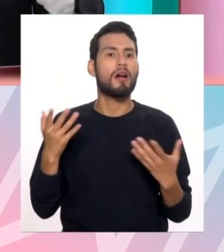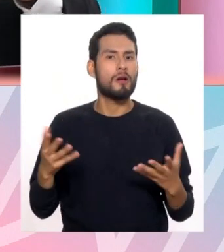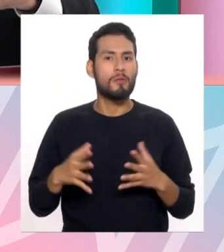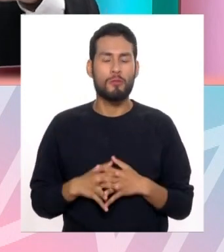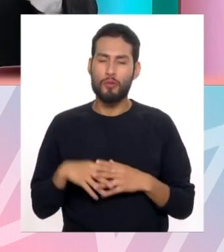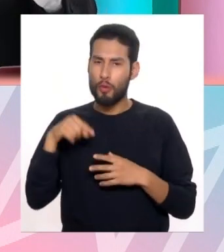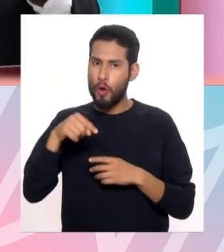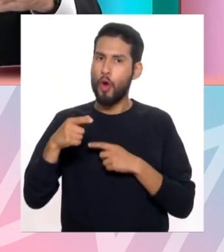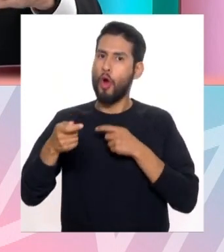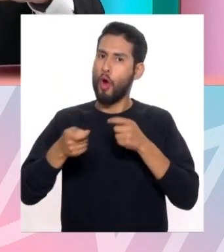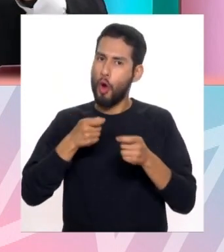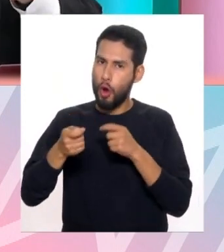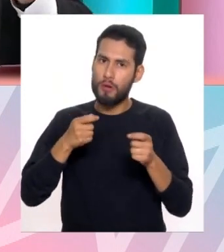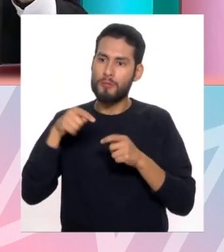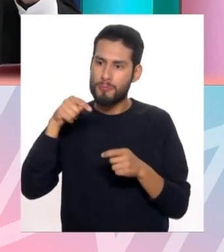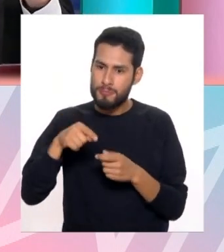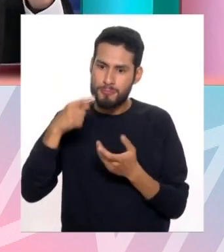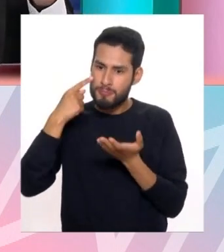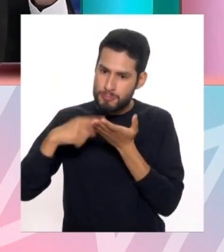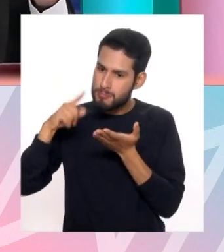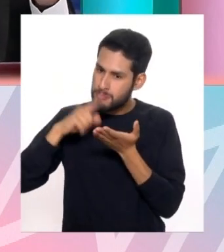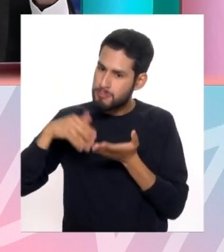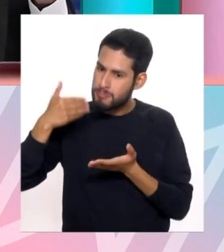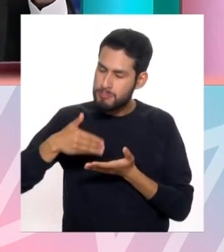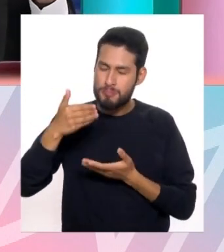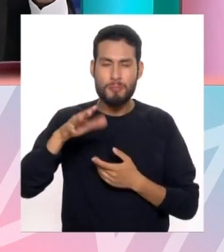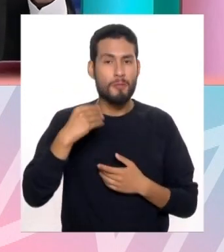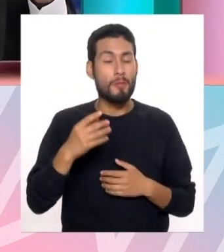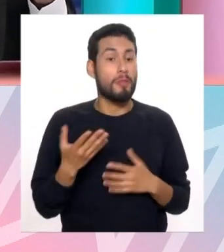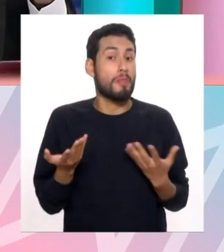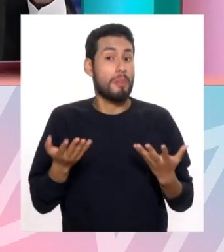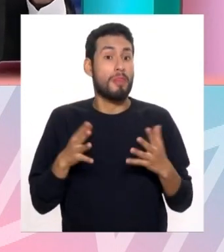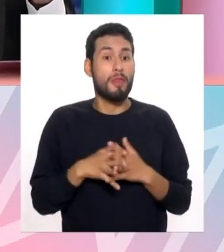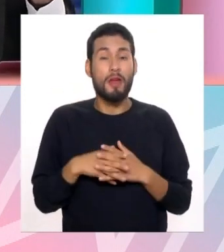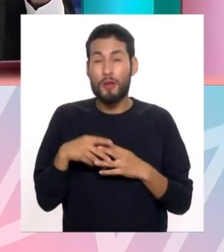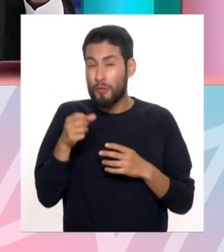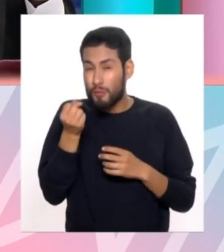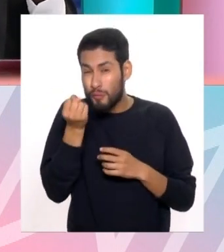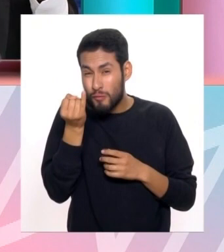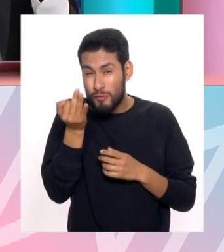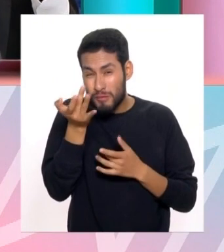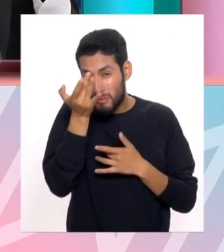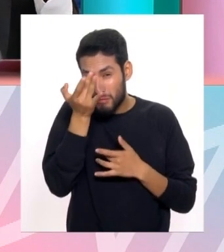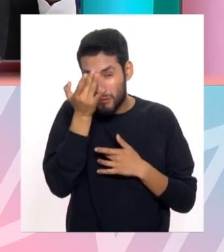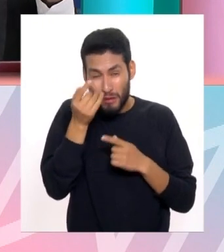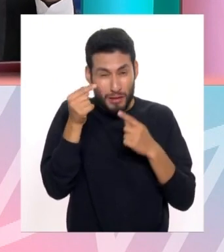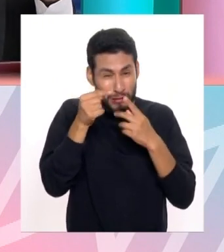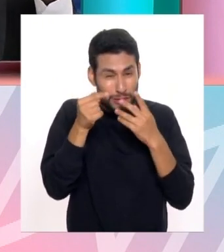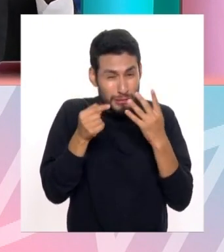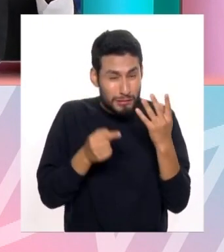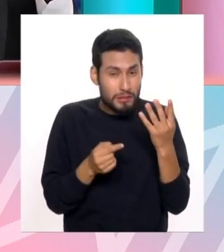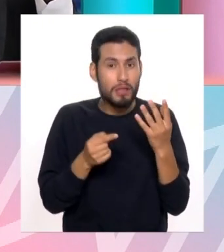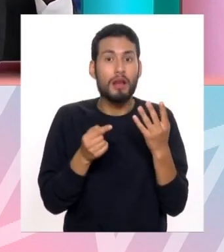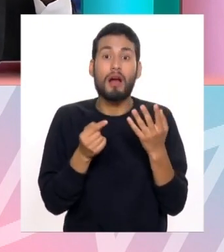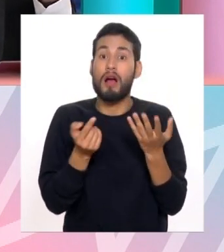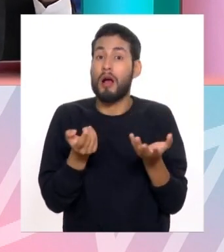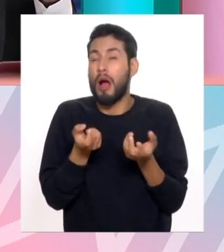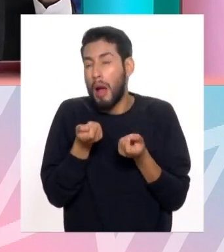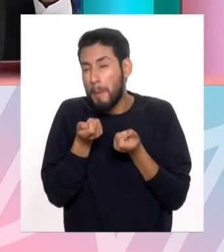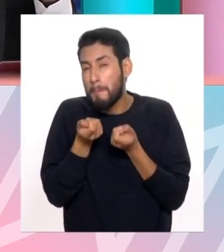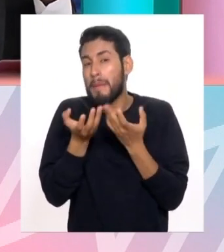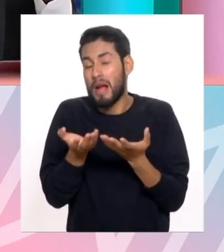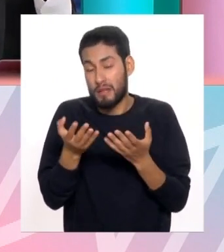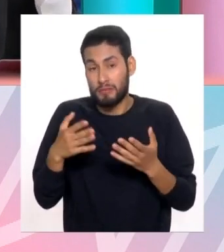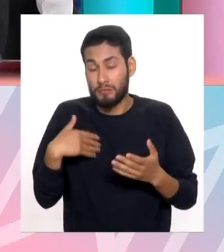un control estricto, porque en la pesquisa de determinadas enfermedades es que se va a dar un poco la posibilidad de